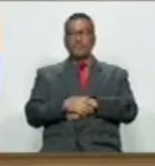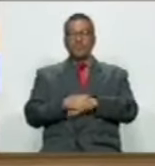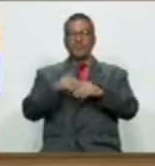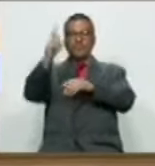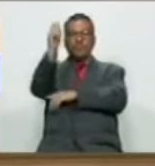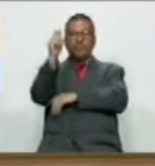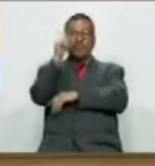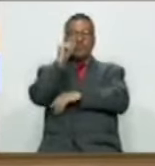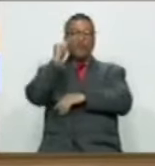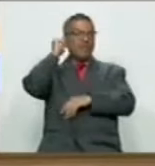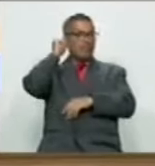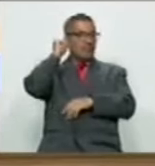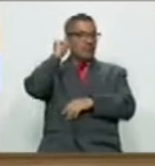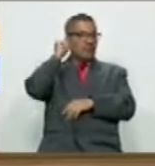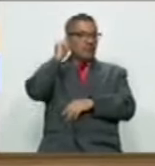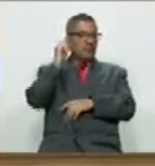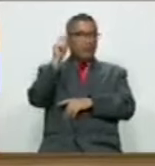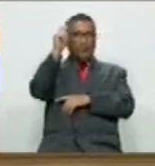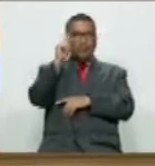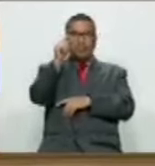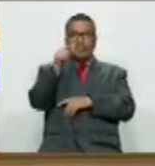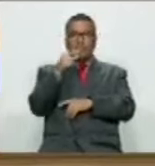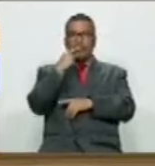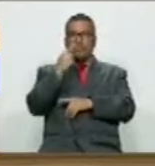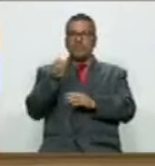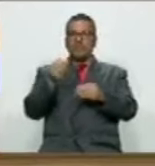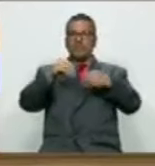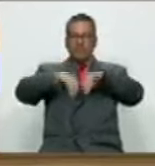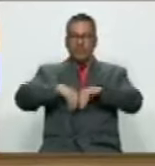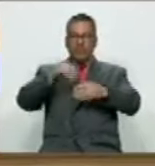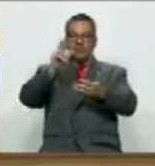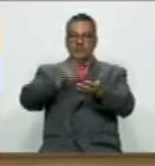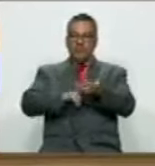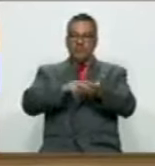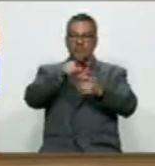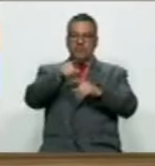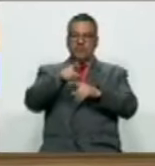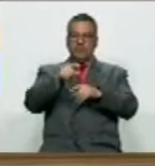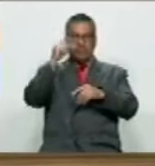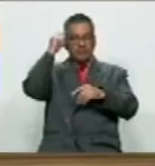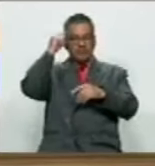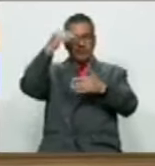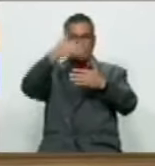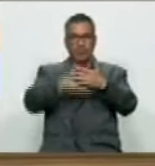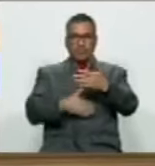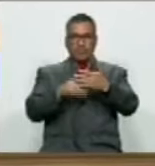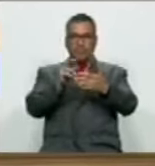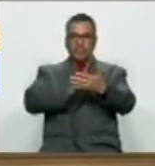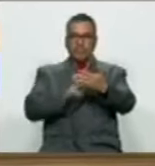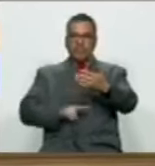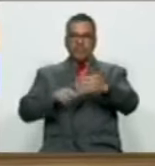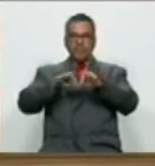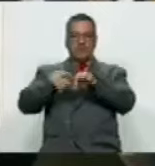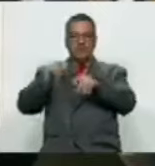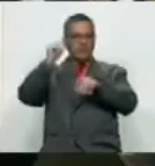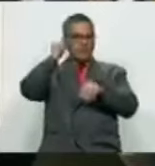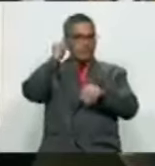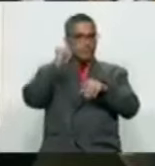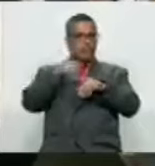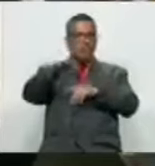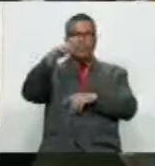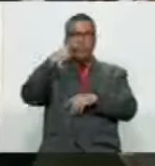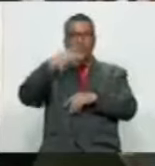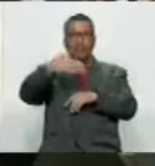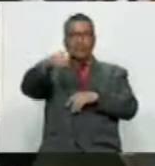las honorables diputadas y los honorables diputados que estén a favor del orden del día leído por la secretaria, si no se manifestaron con la señal de